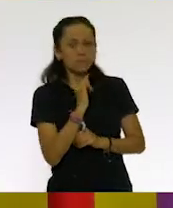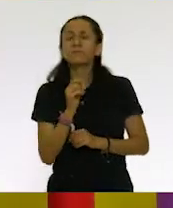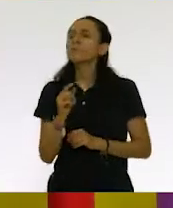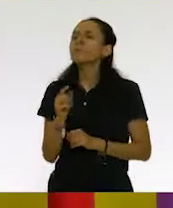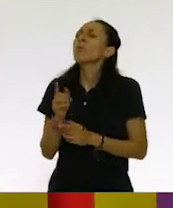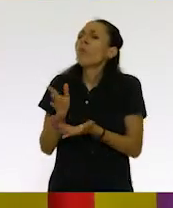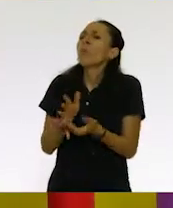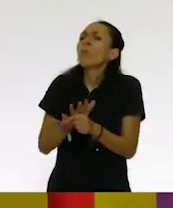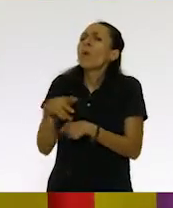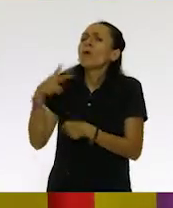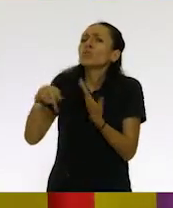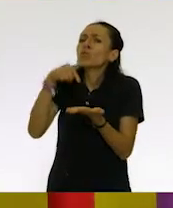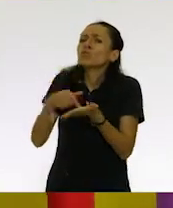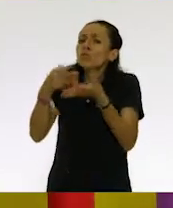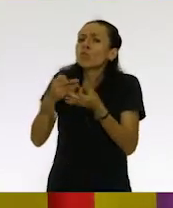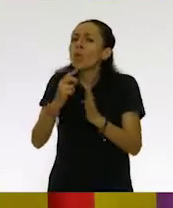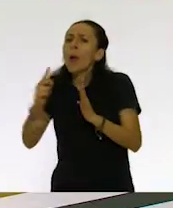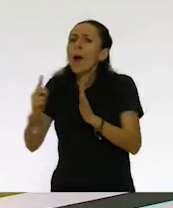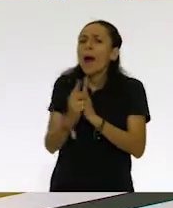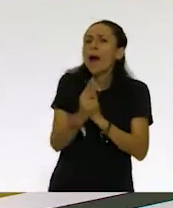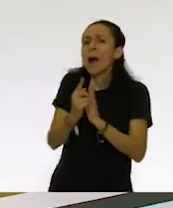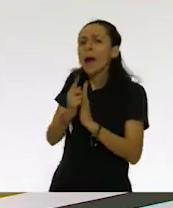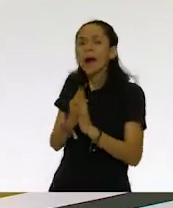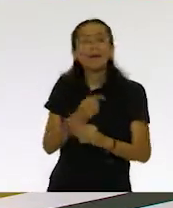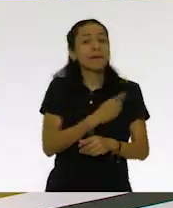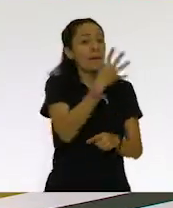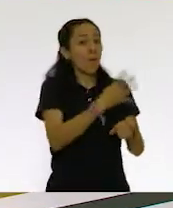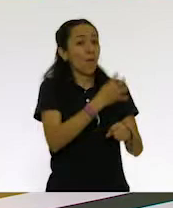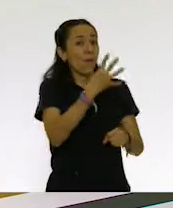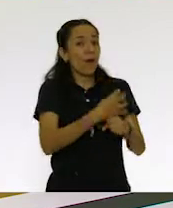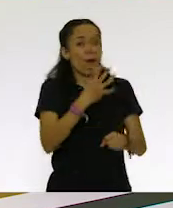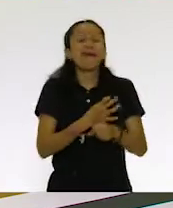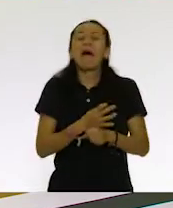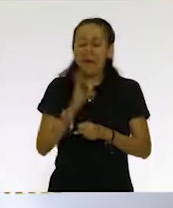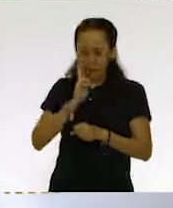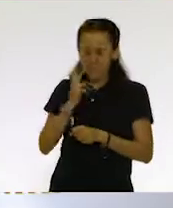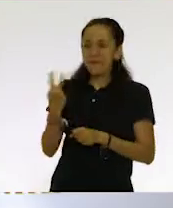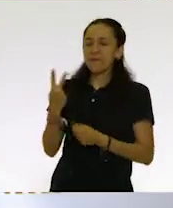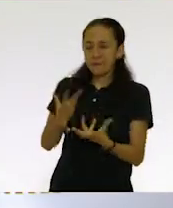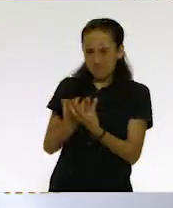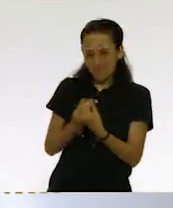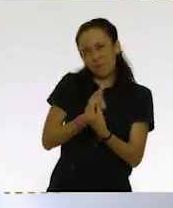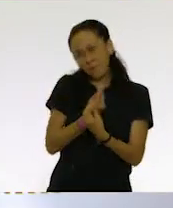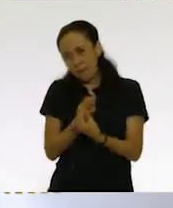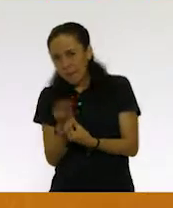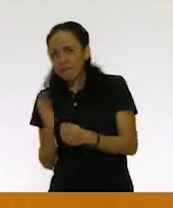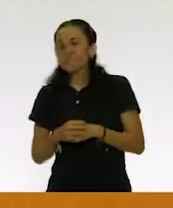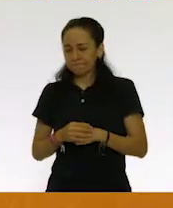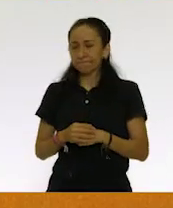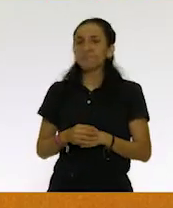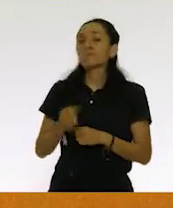el 4º lugar. Entonces, ¿te parece si contamos? Sí. Vamos a ver. Y dice...